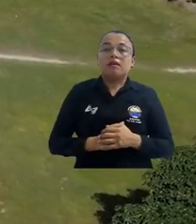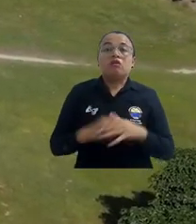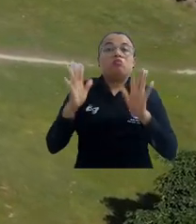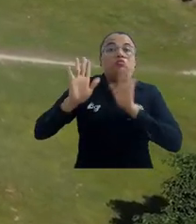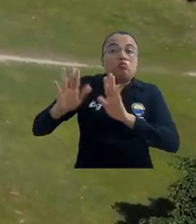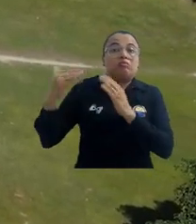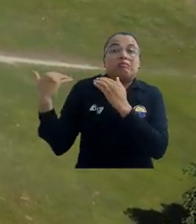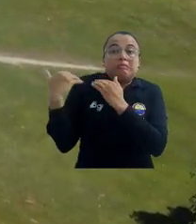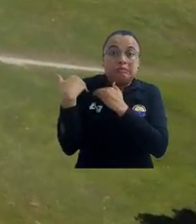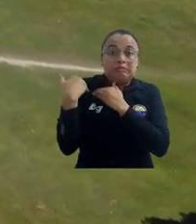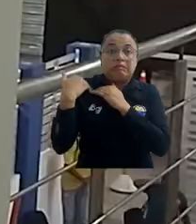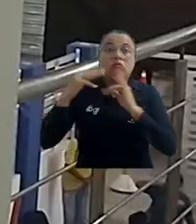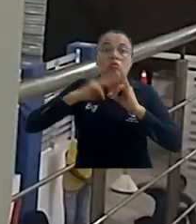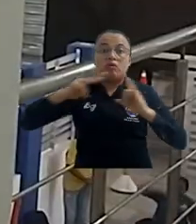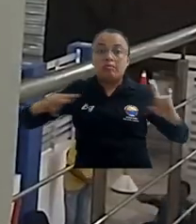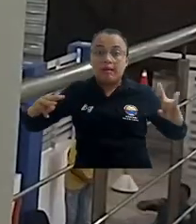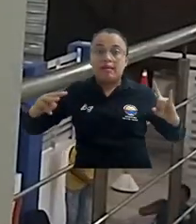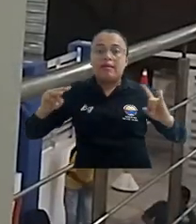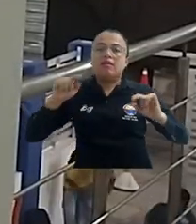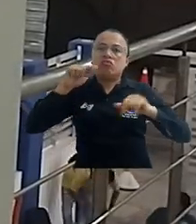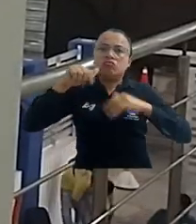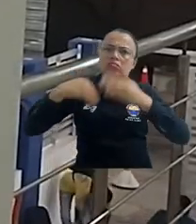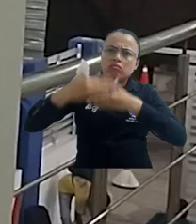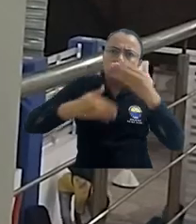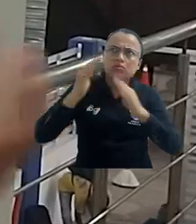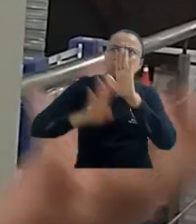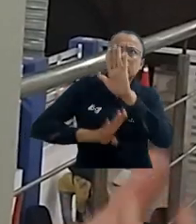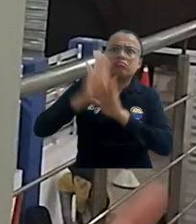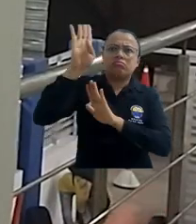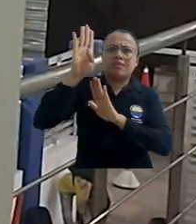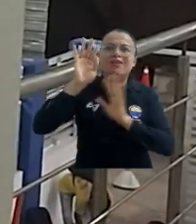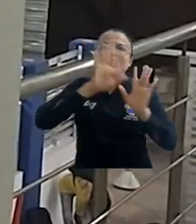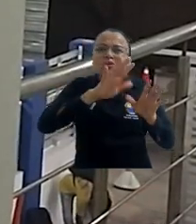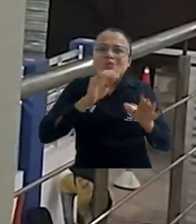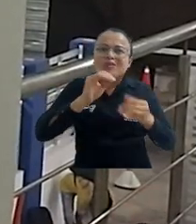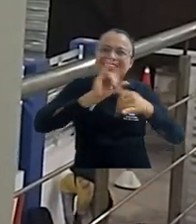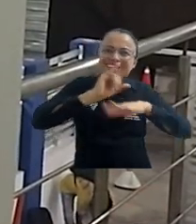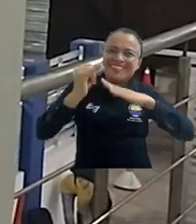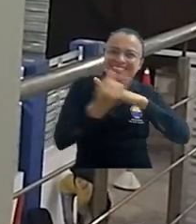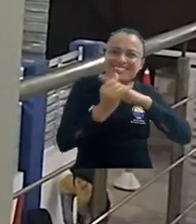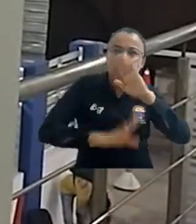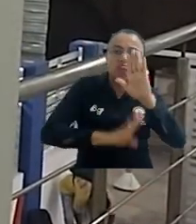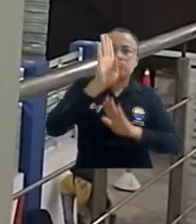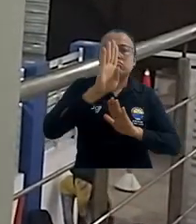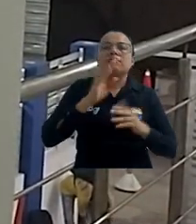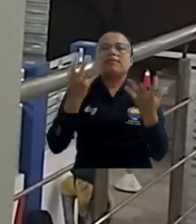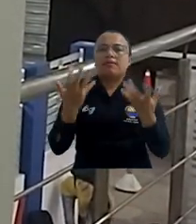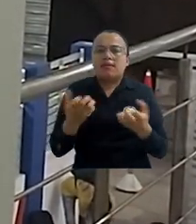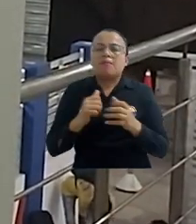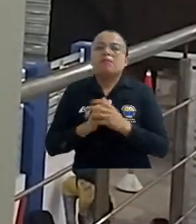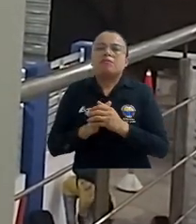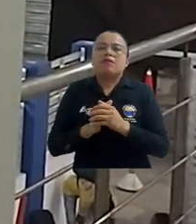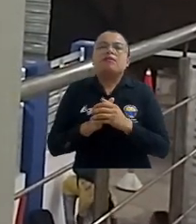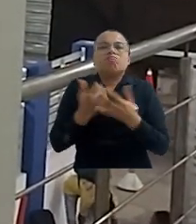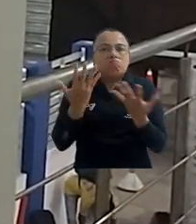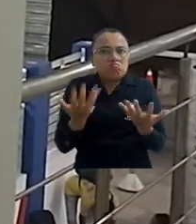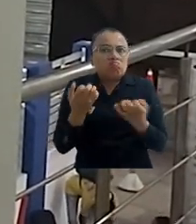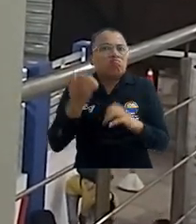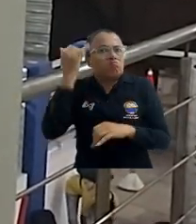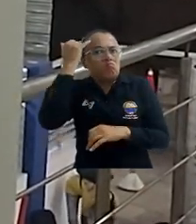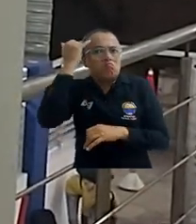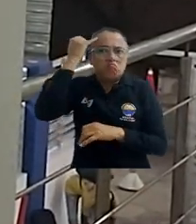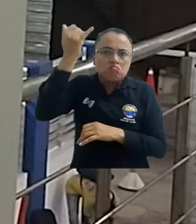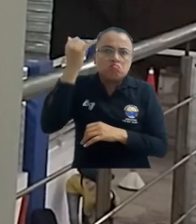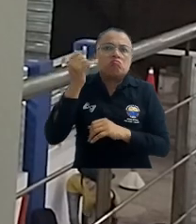gran responsabilidad de la Universidad Magdalena y como consecuencia de su desarrollo, al desarrollo de la isla. Y ahí pensamos que esa es una de nuestras premisas institucionales